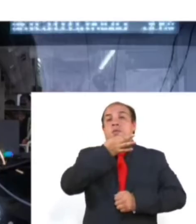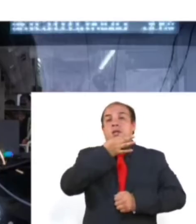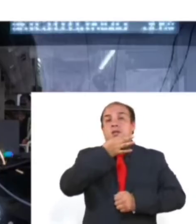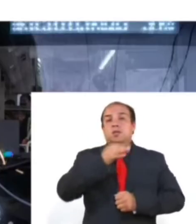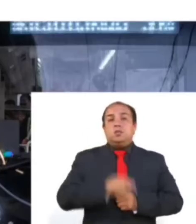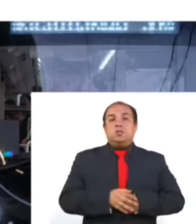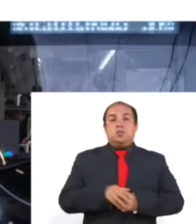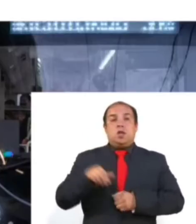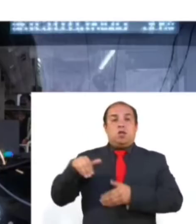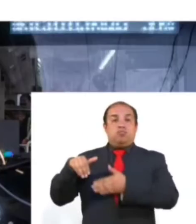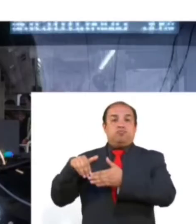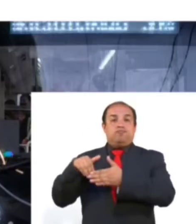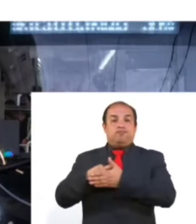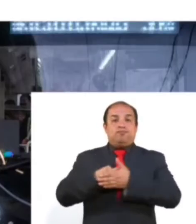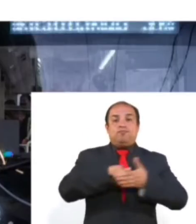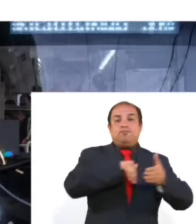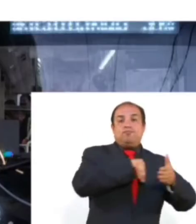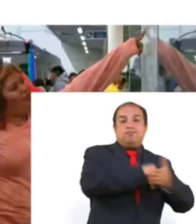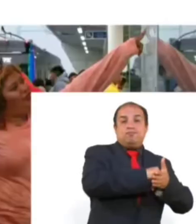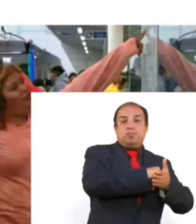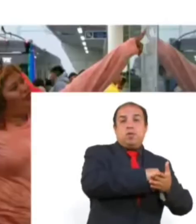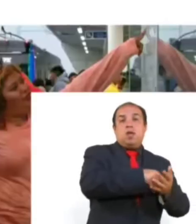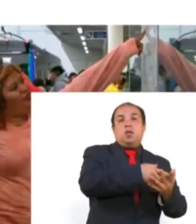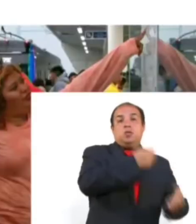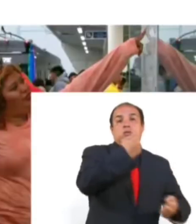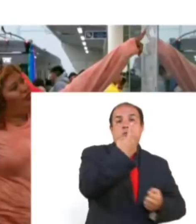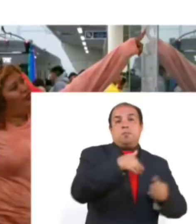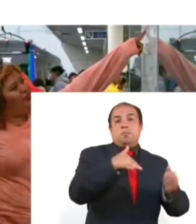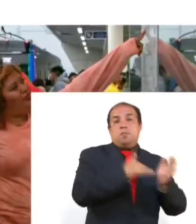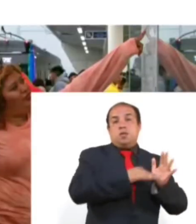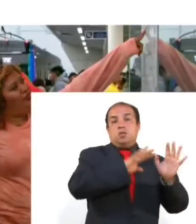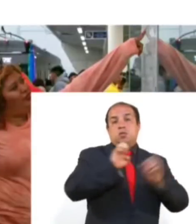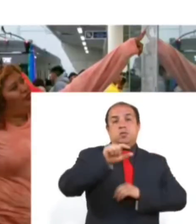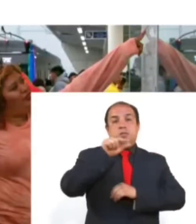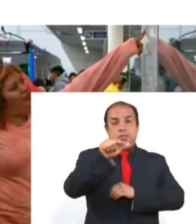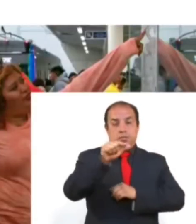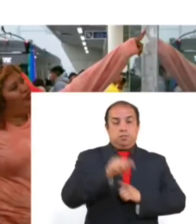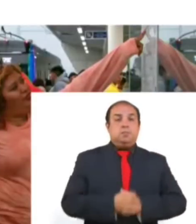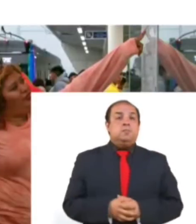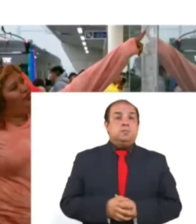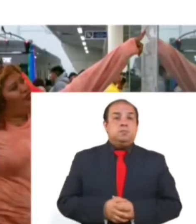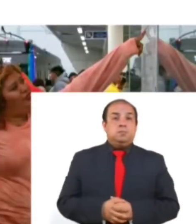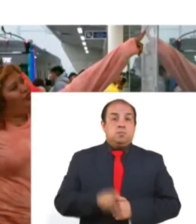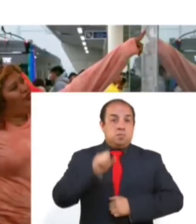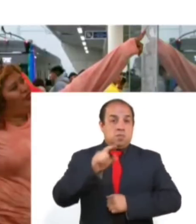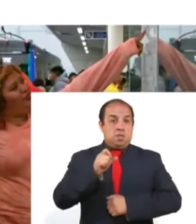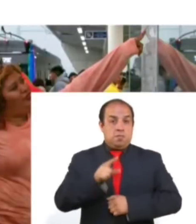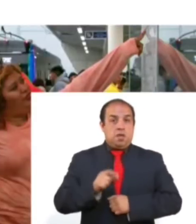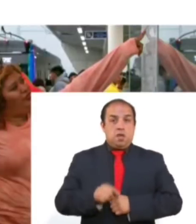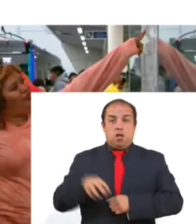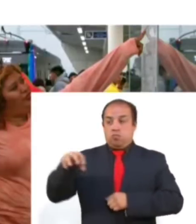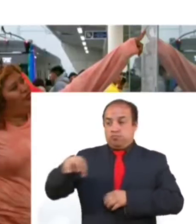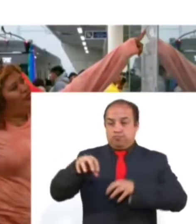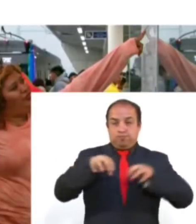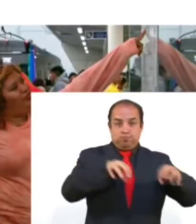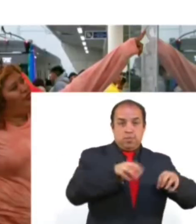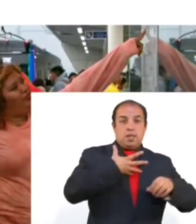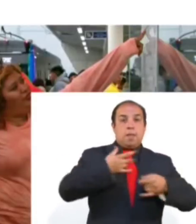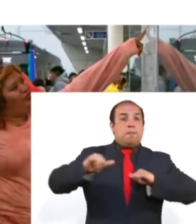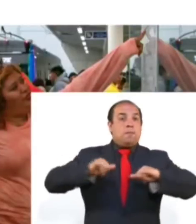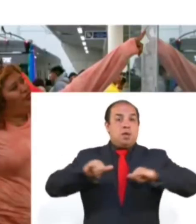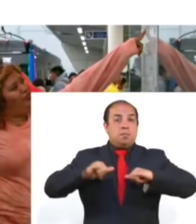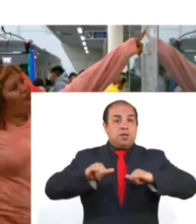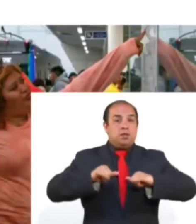que se hace desde ahí hasta Constitución de 1917 también se distribuyeron están todos los mapas en las estaciones